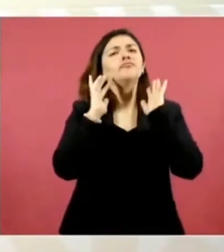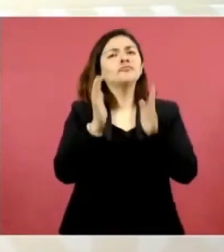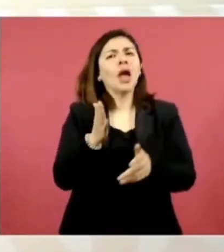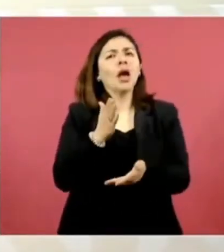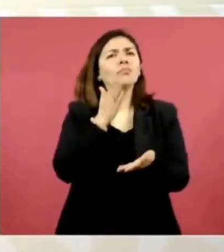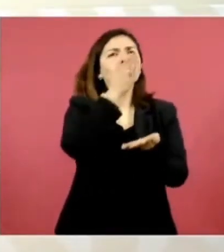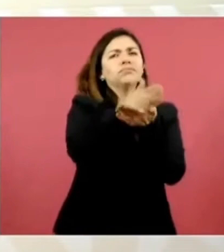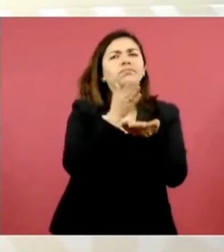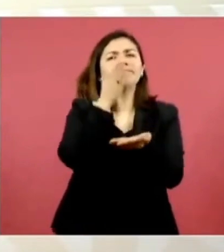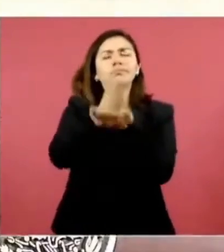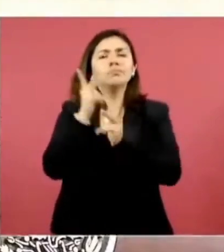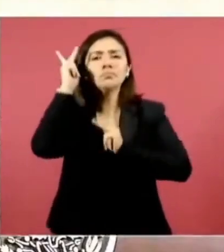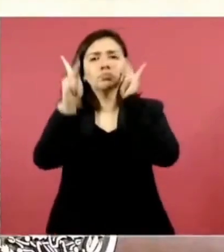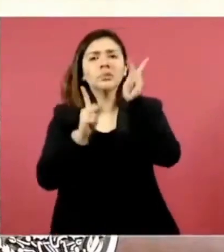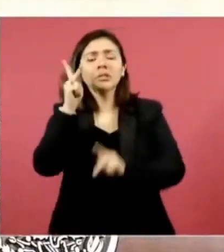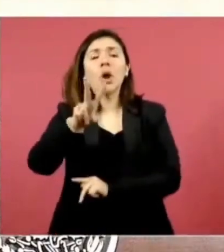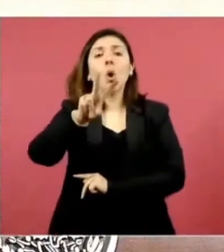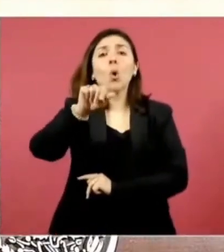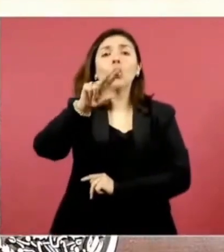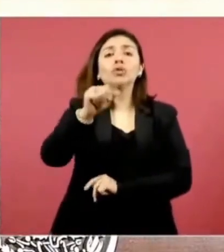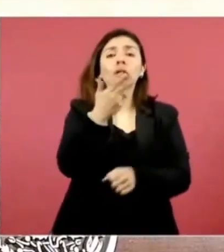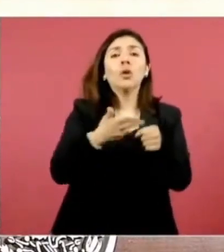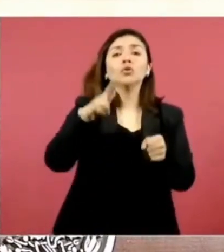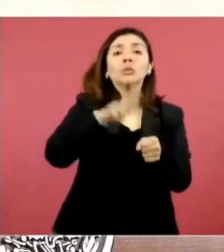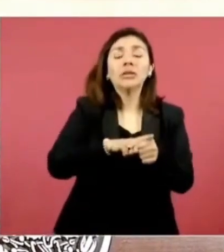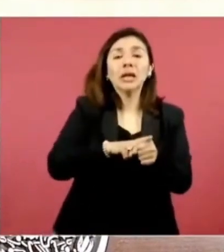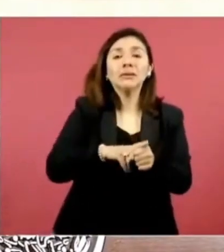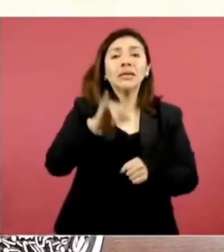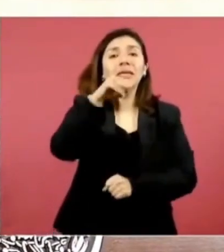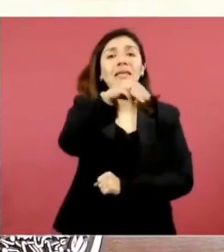80 hospitales del IMSS Bienestar.